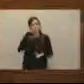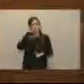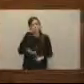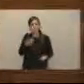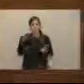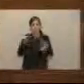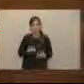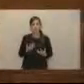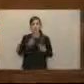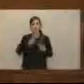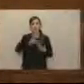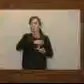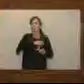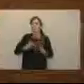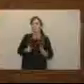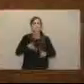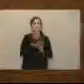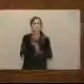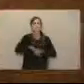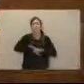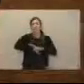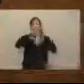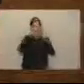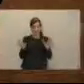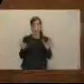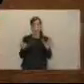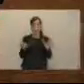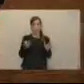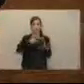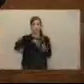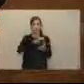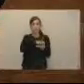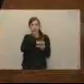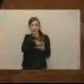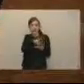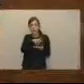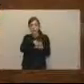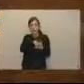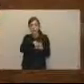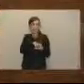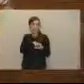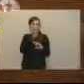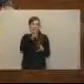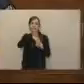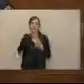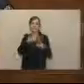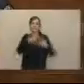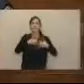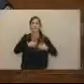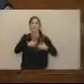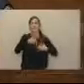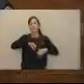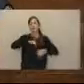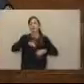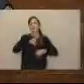meridianamente claro que no cuestionamos a las residencias de ancianos, sino lo que planteamos es una